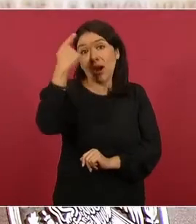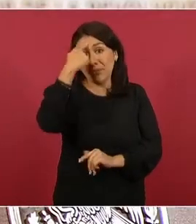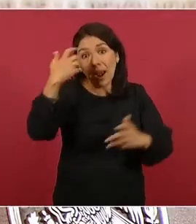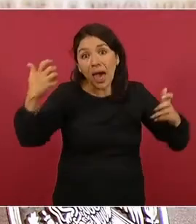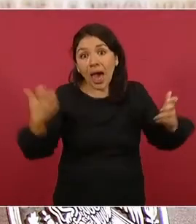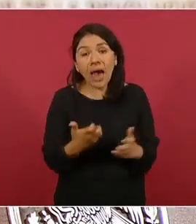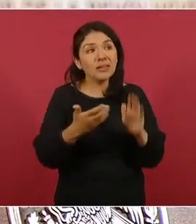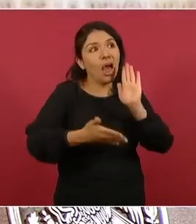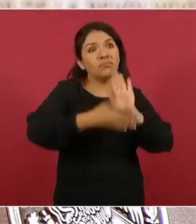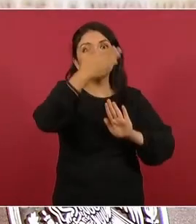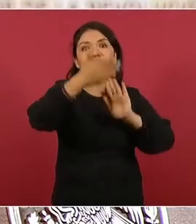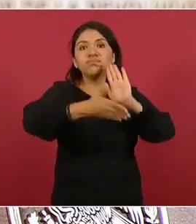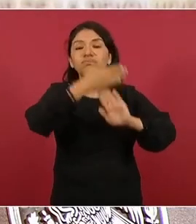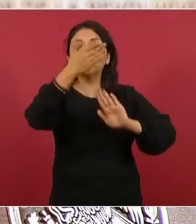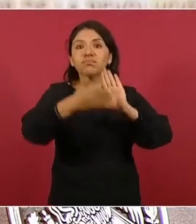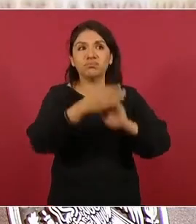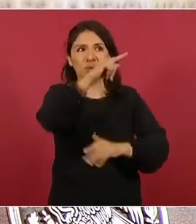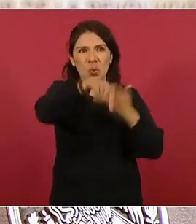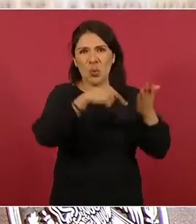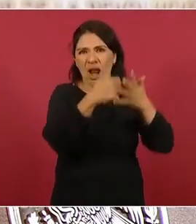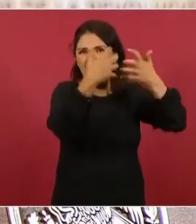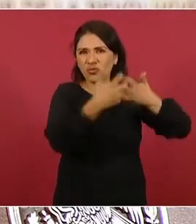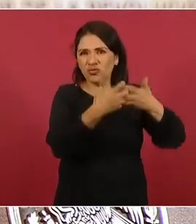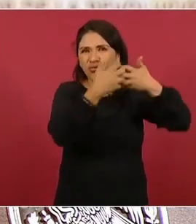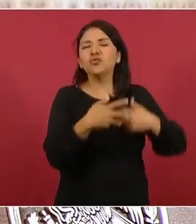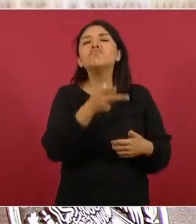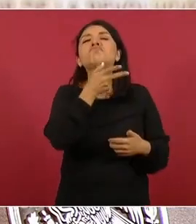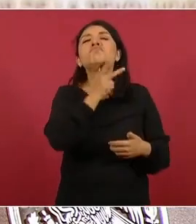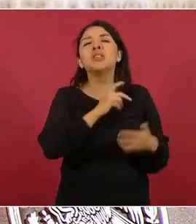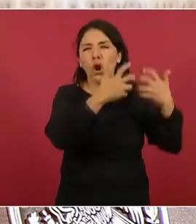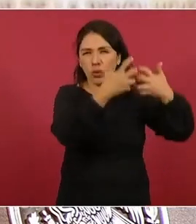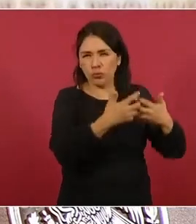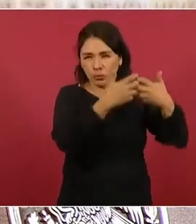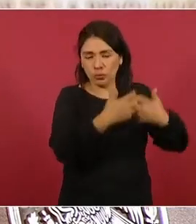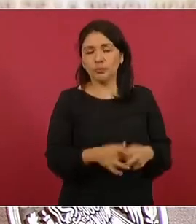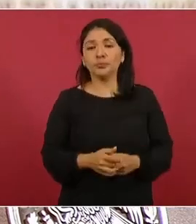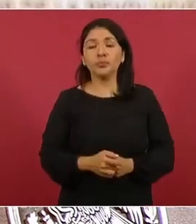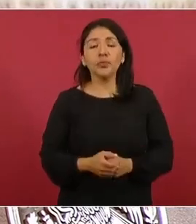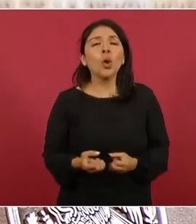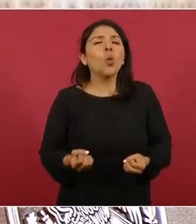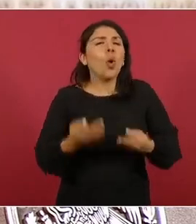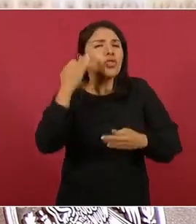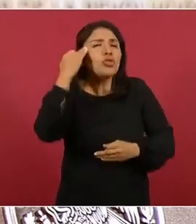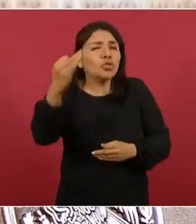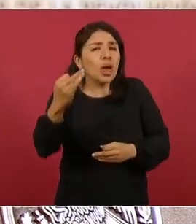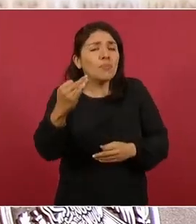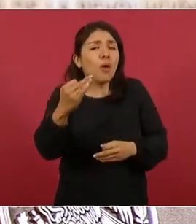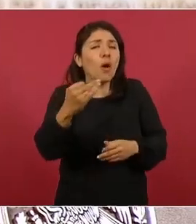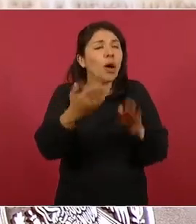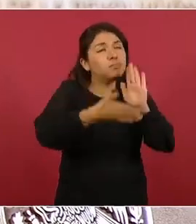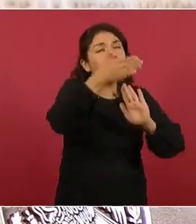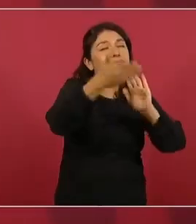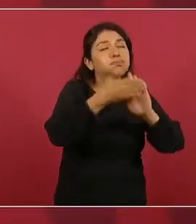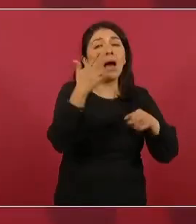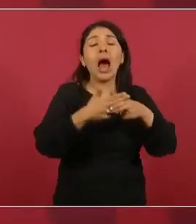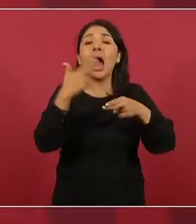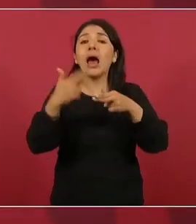la refinería, y la terminaba hasta el 2026.